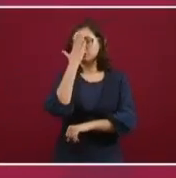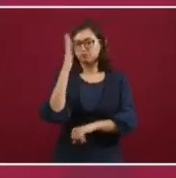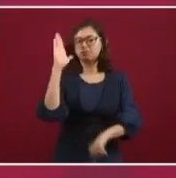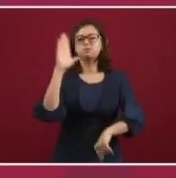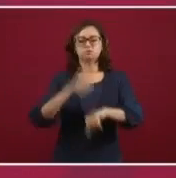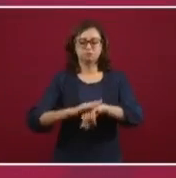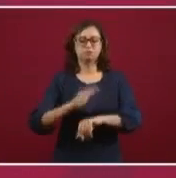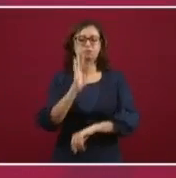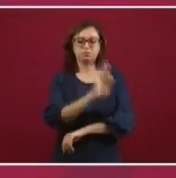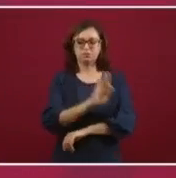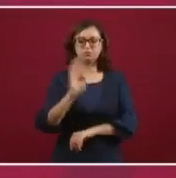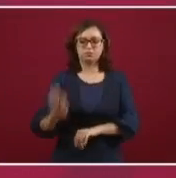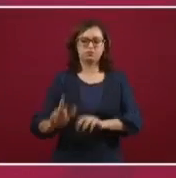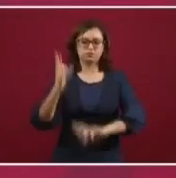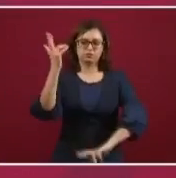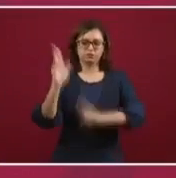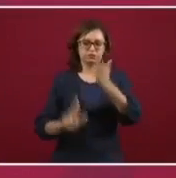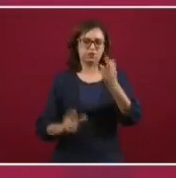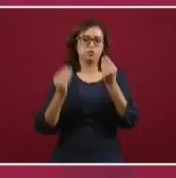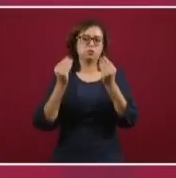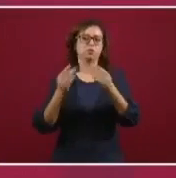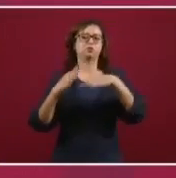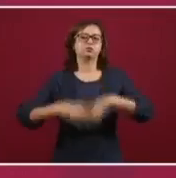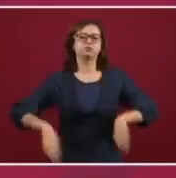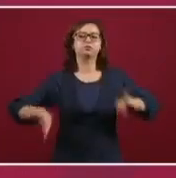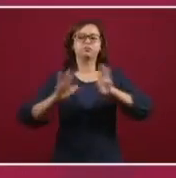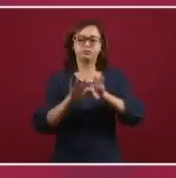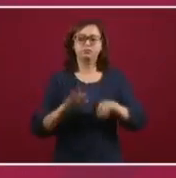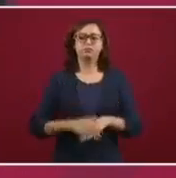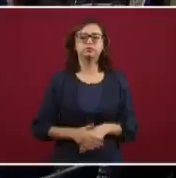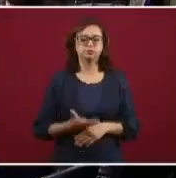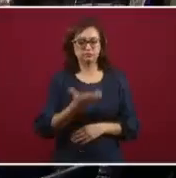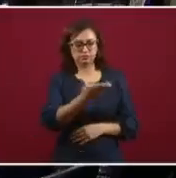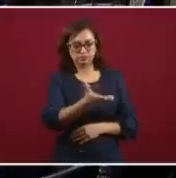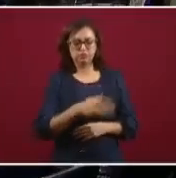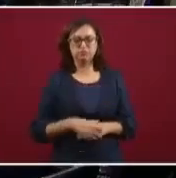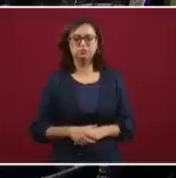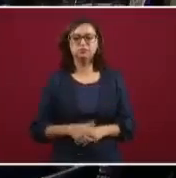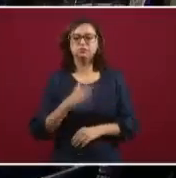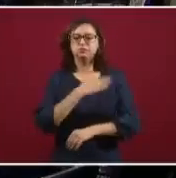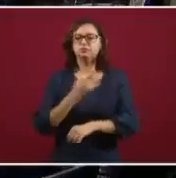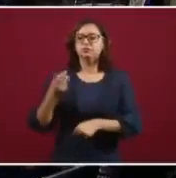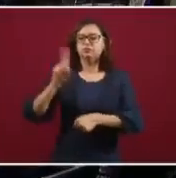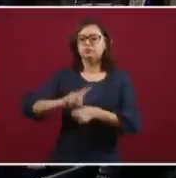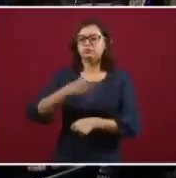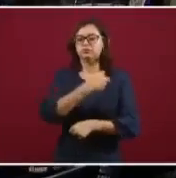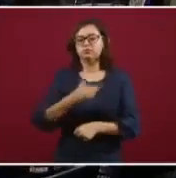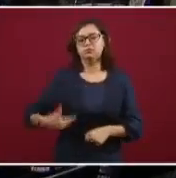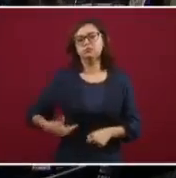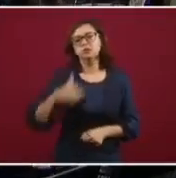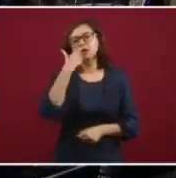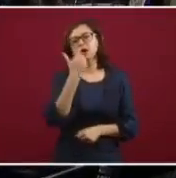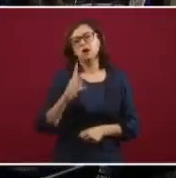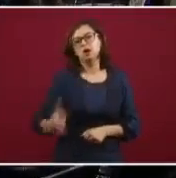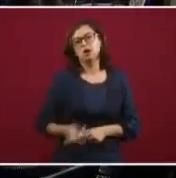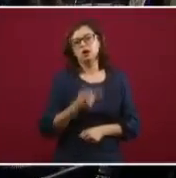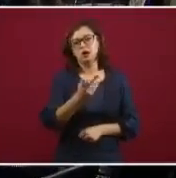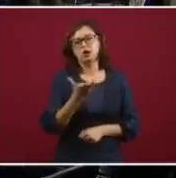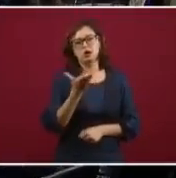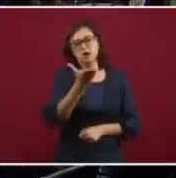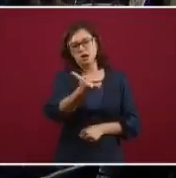recordando estas fechas porque nos importa mucho. Gracias, buenos días, señor presidente. Si me permite una pregunta, por favor, para